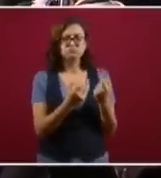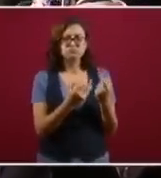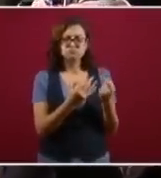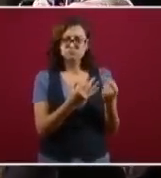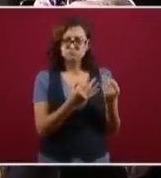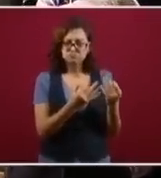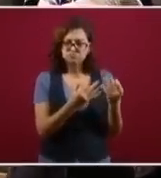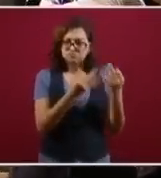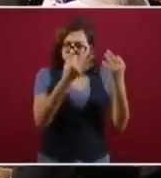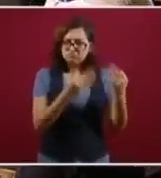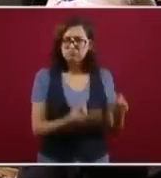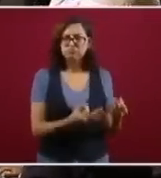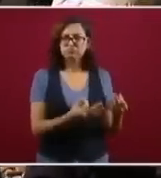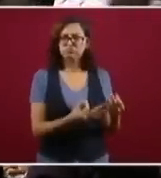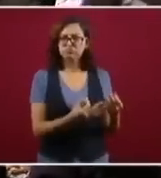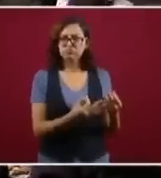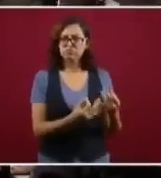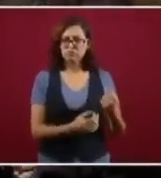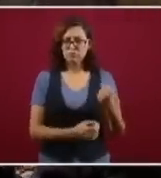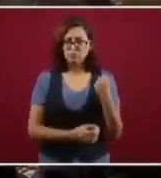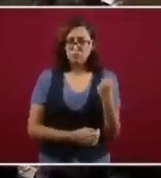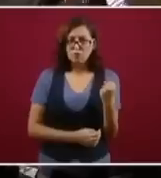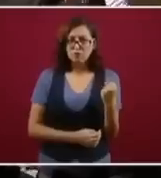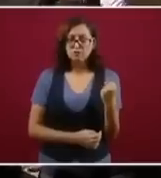una fuerza